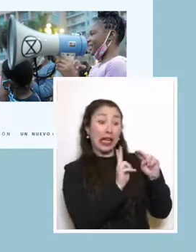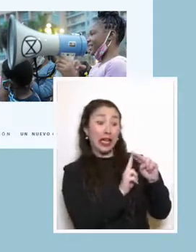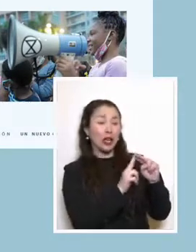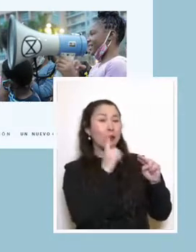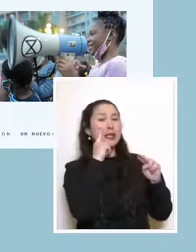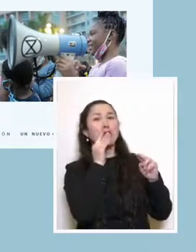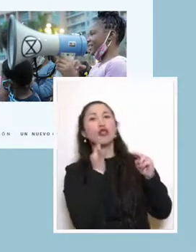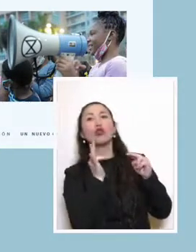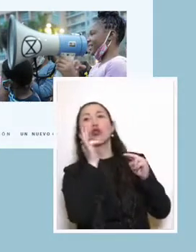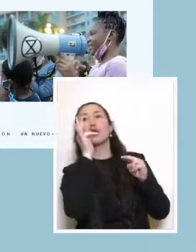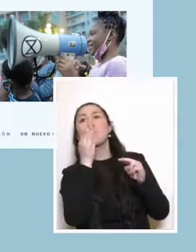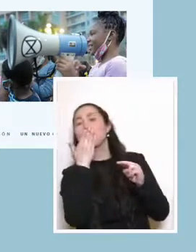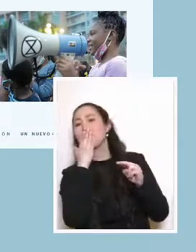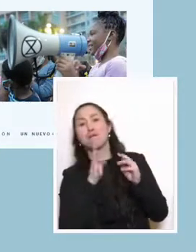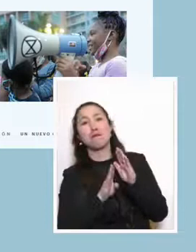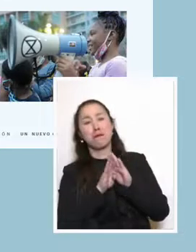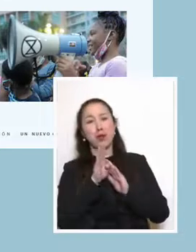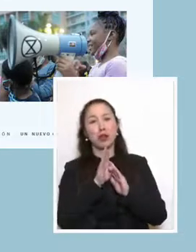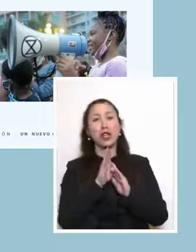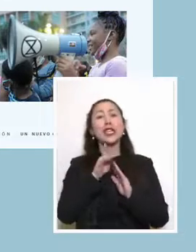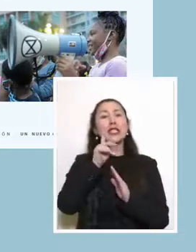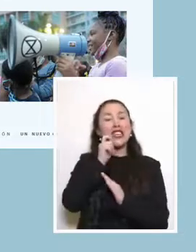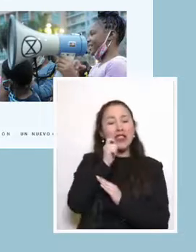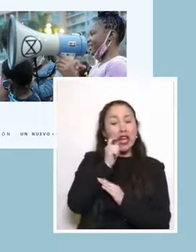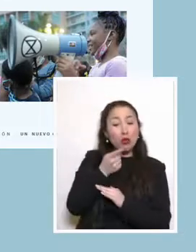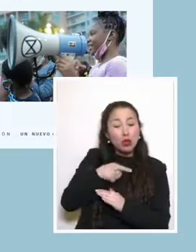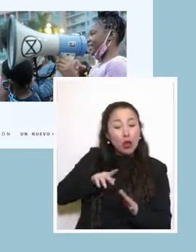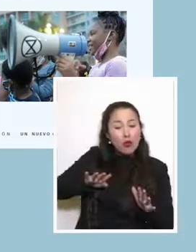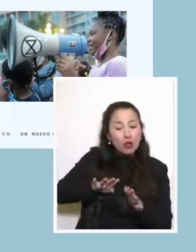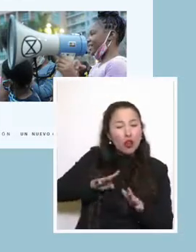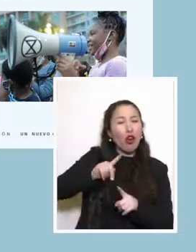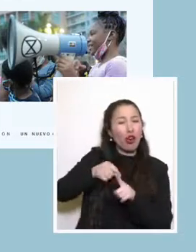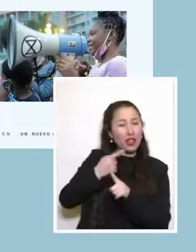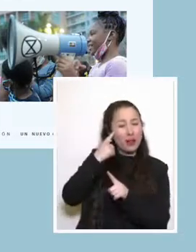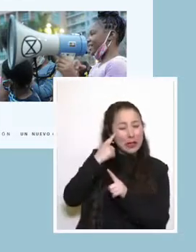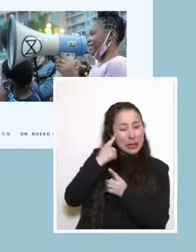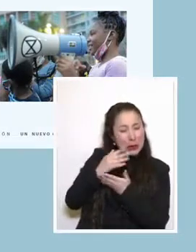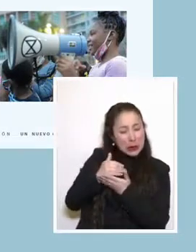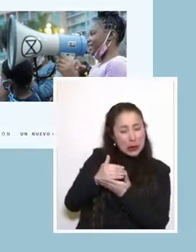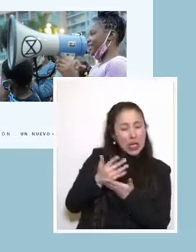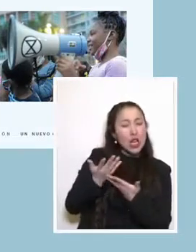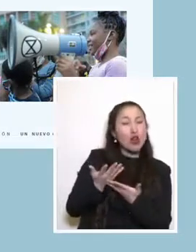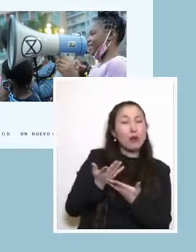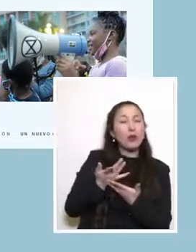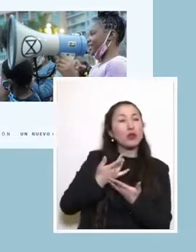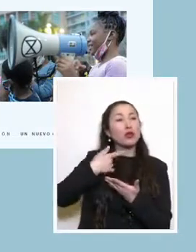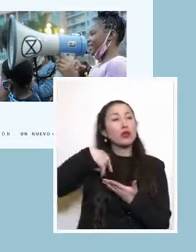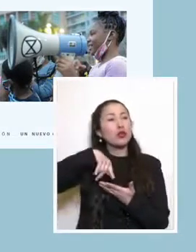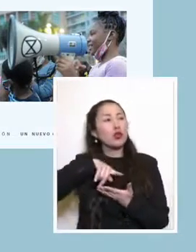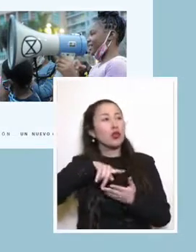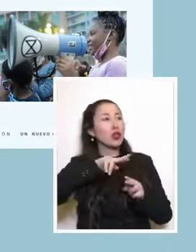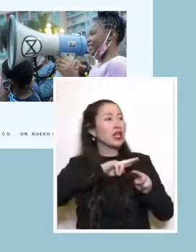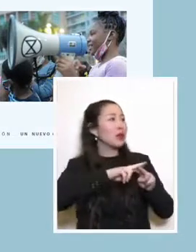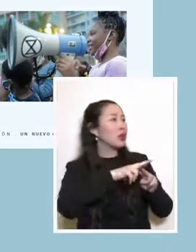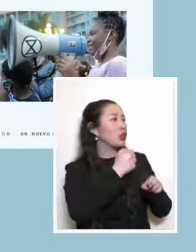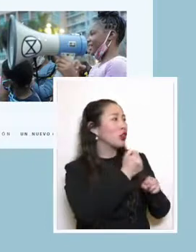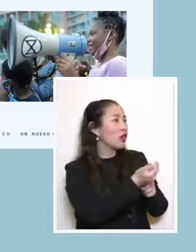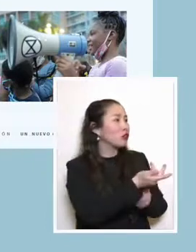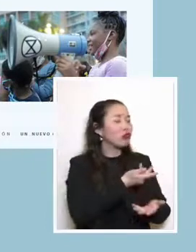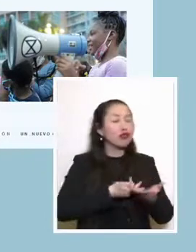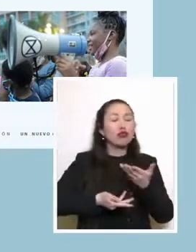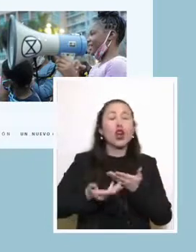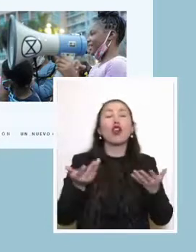Esto significa repensar nuestros acuerdos implícitos sobre la manera como estamos cooperando entre nosotros y